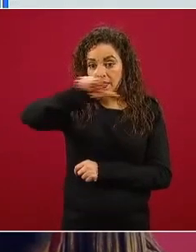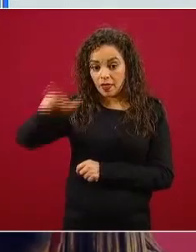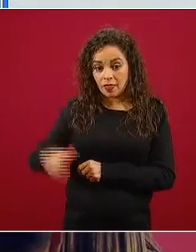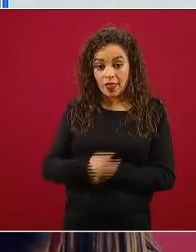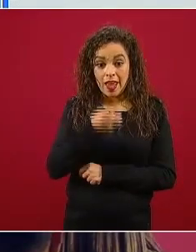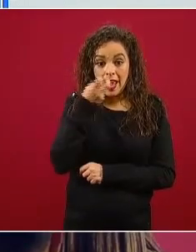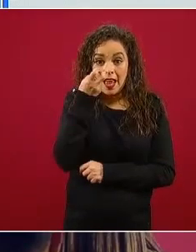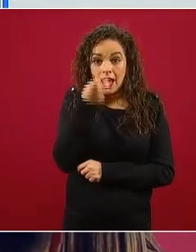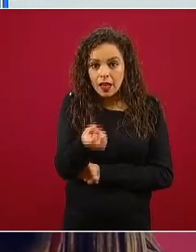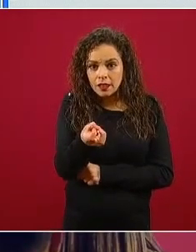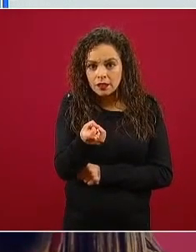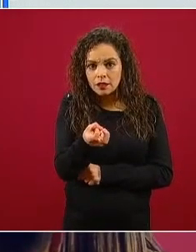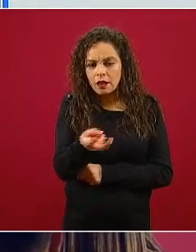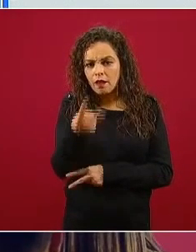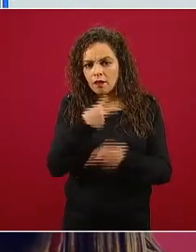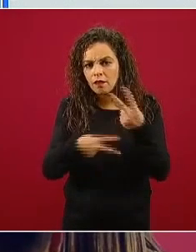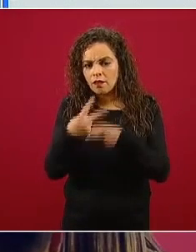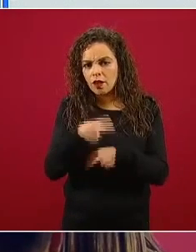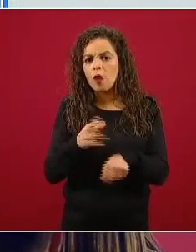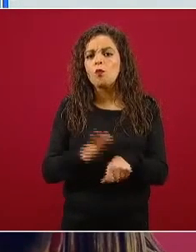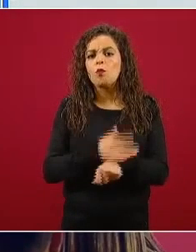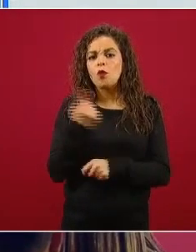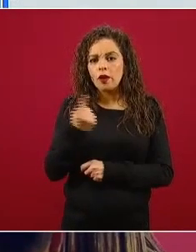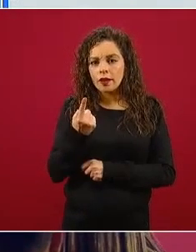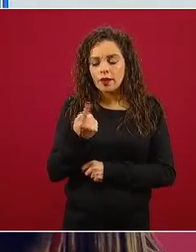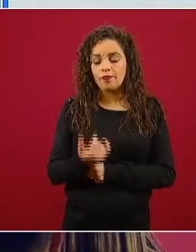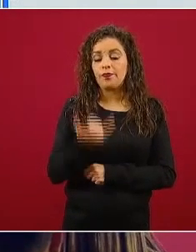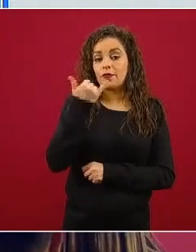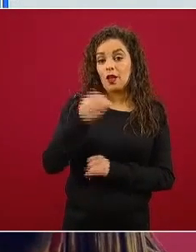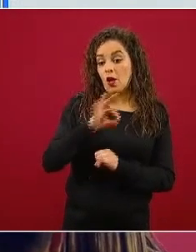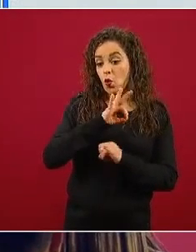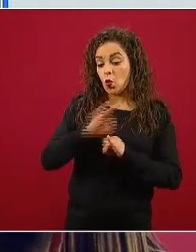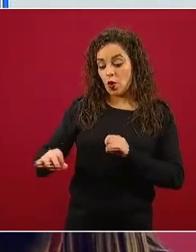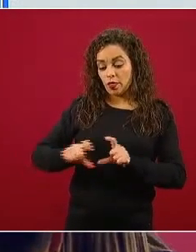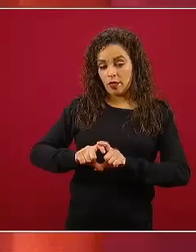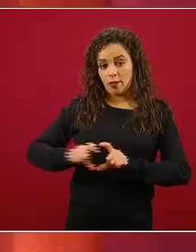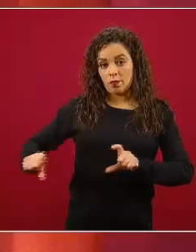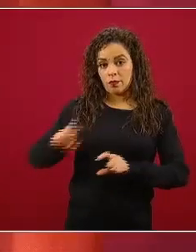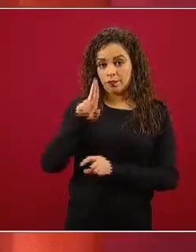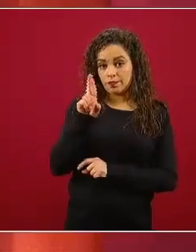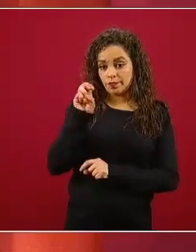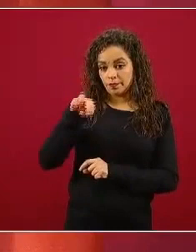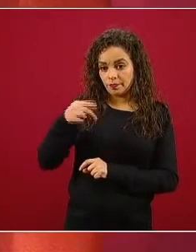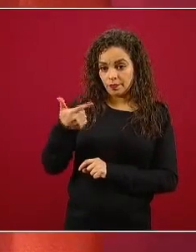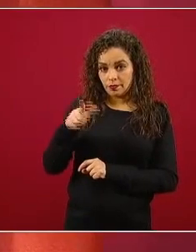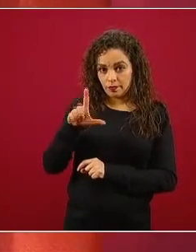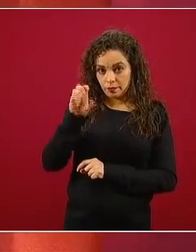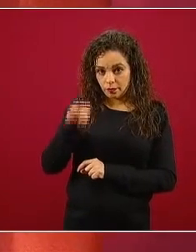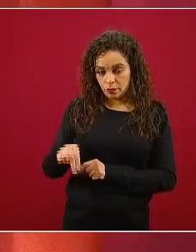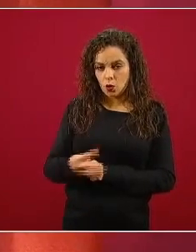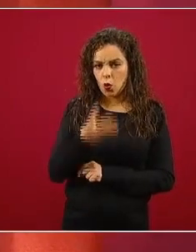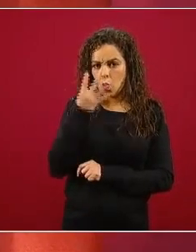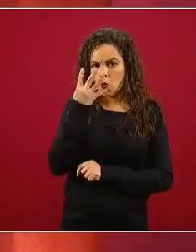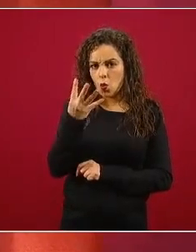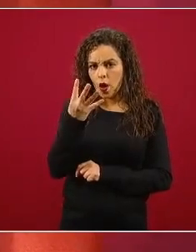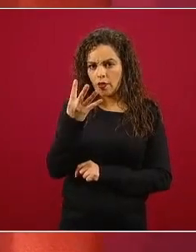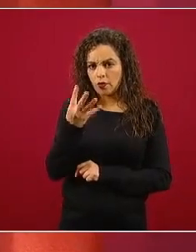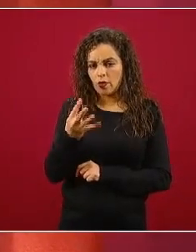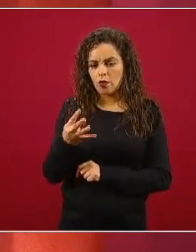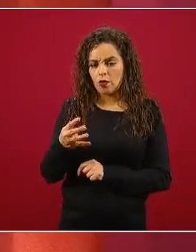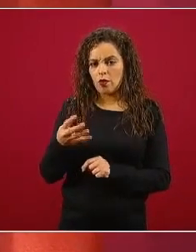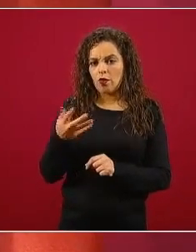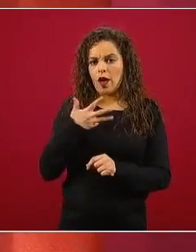causa directa. Y en el último renglón del certificado de defunción, que tiene 4 espacios para tales